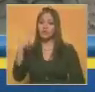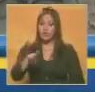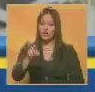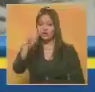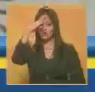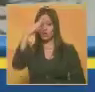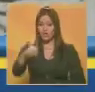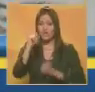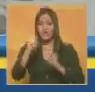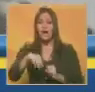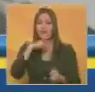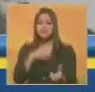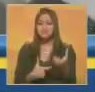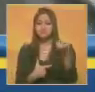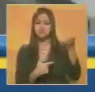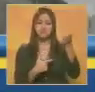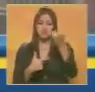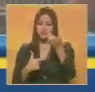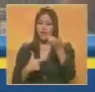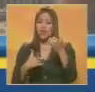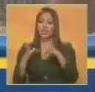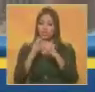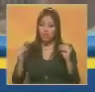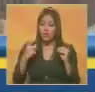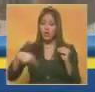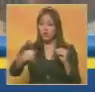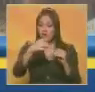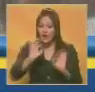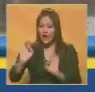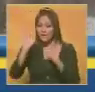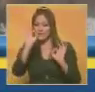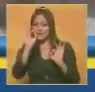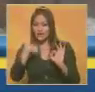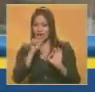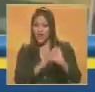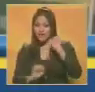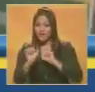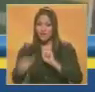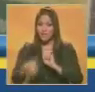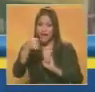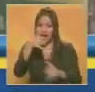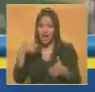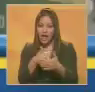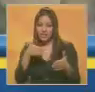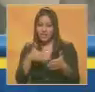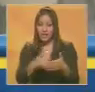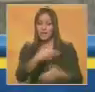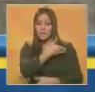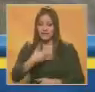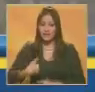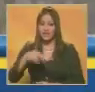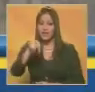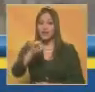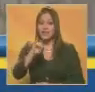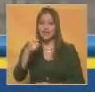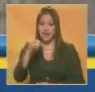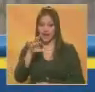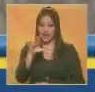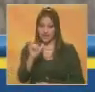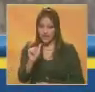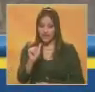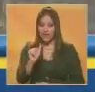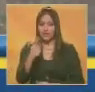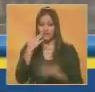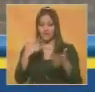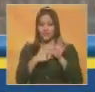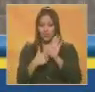Soldados fuertemente armados fueron desplegados en zonas estratégicas de la ciudad para prevenir más ataques. El presidente de Nigeria, Goodluck Jonathan,